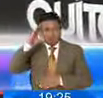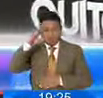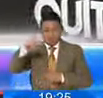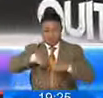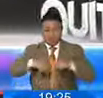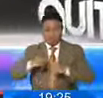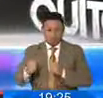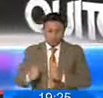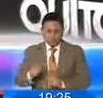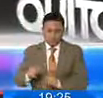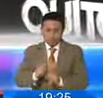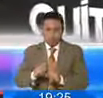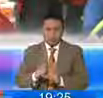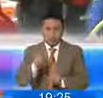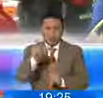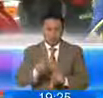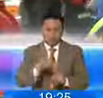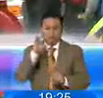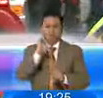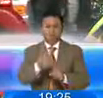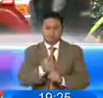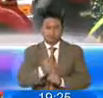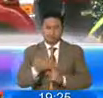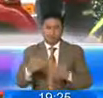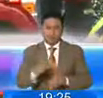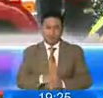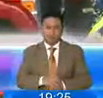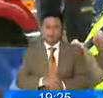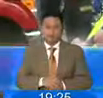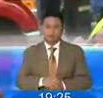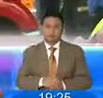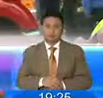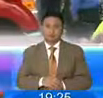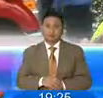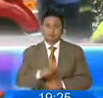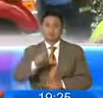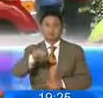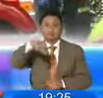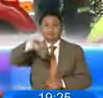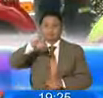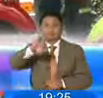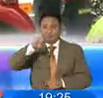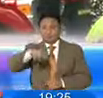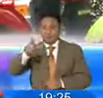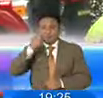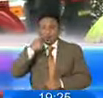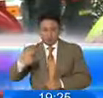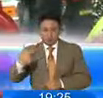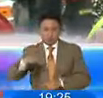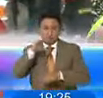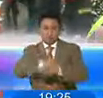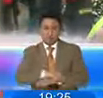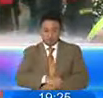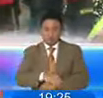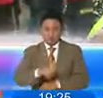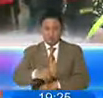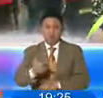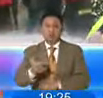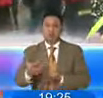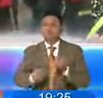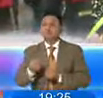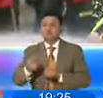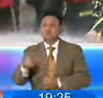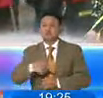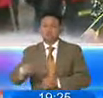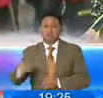tránsito, él mismo sea detenido. Está detenido, de lo que nos dice, a órdenes de AMT. Ellos determinarán a dónde trasladarlo.